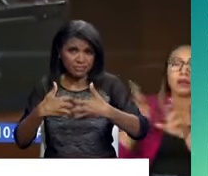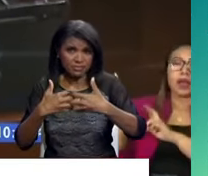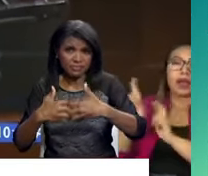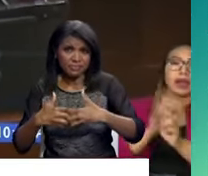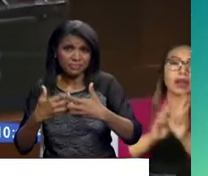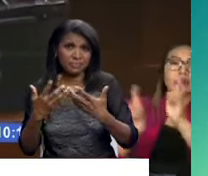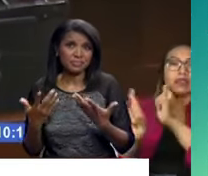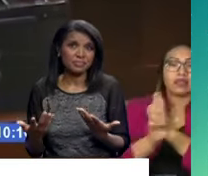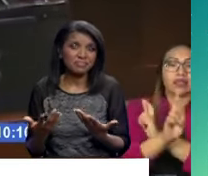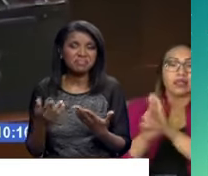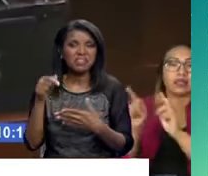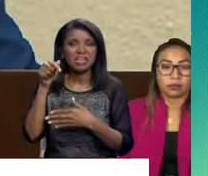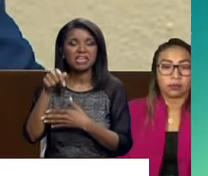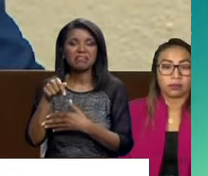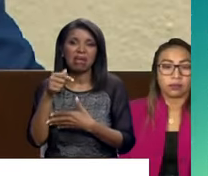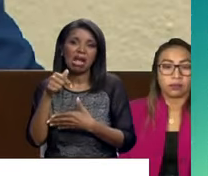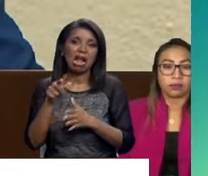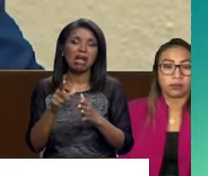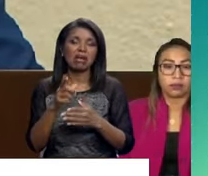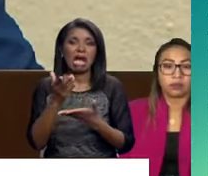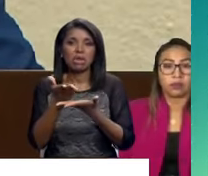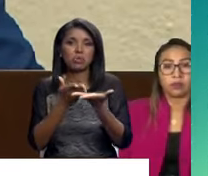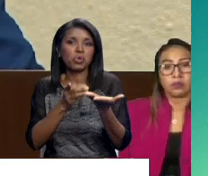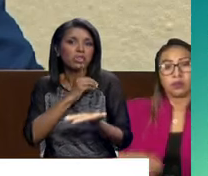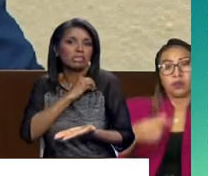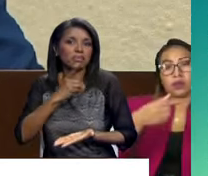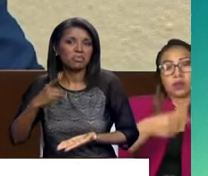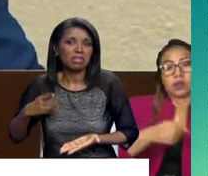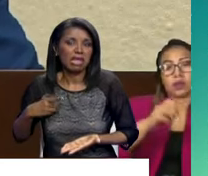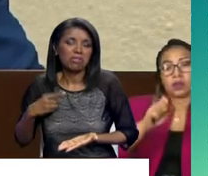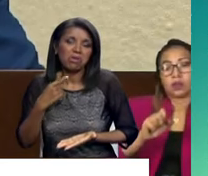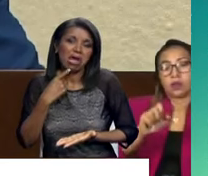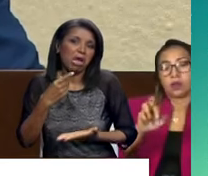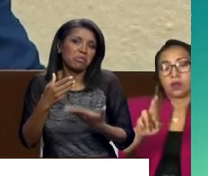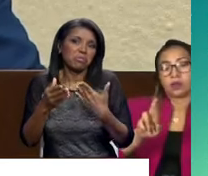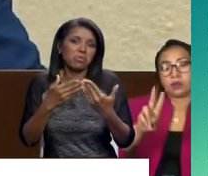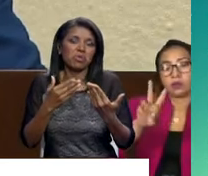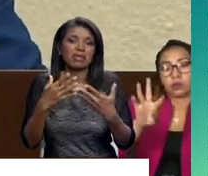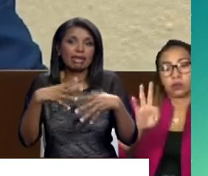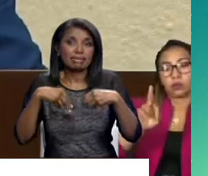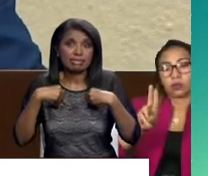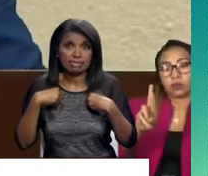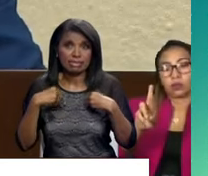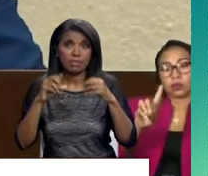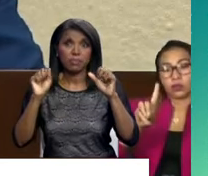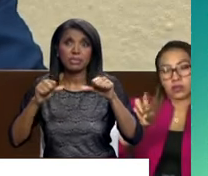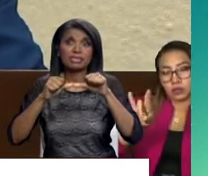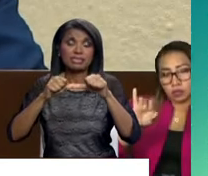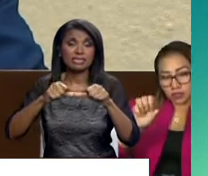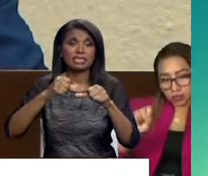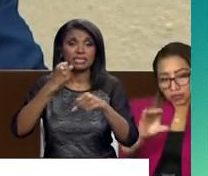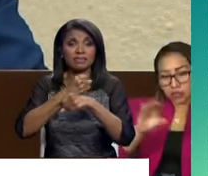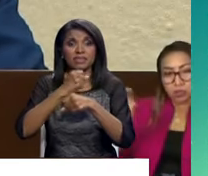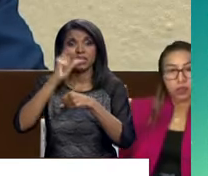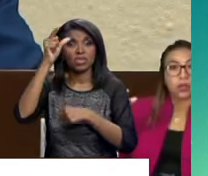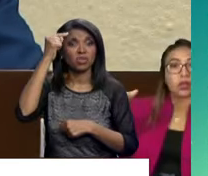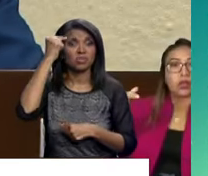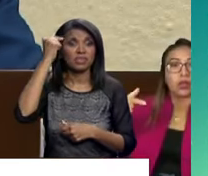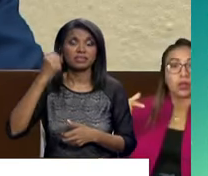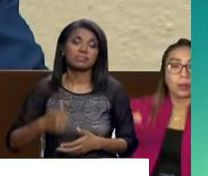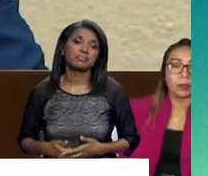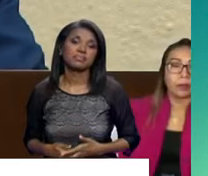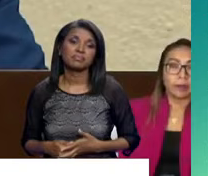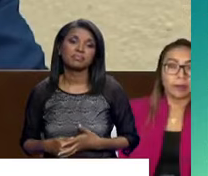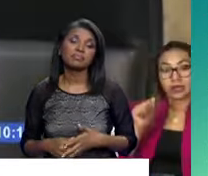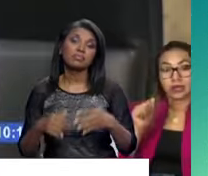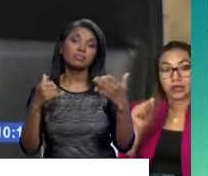de las bondades legislativas que hoy en día tenemos en Panamá, puede seguir contratando con el Estado, ni siquiera es inhabilitada en un solo día. Por